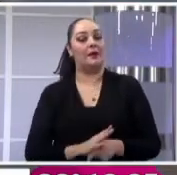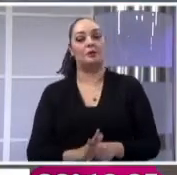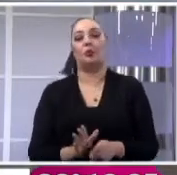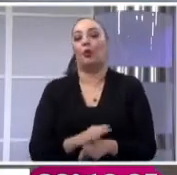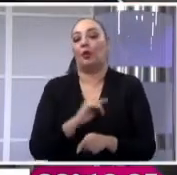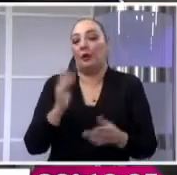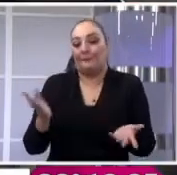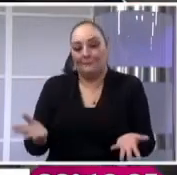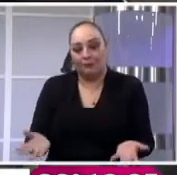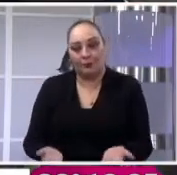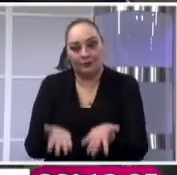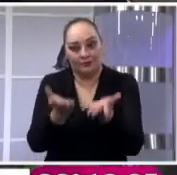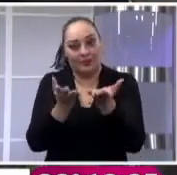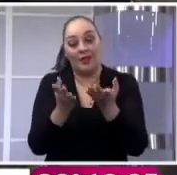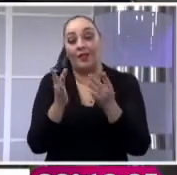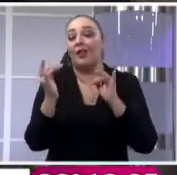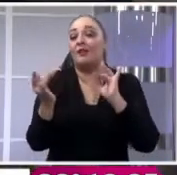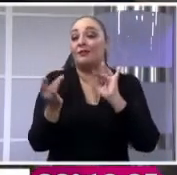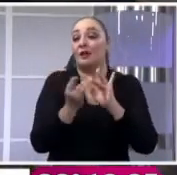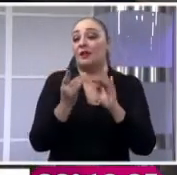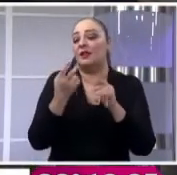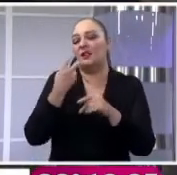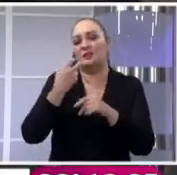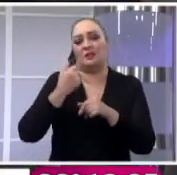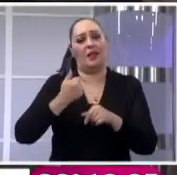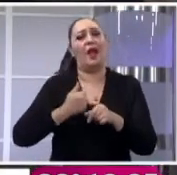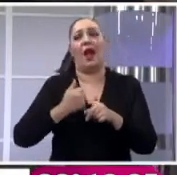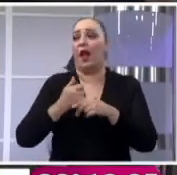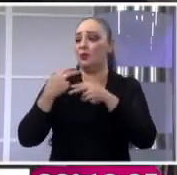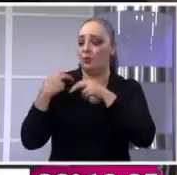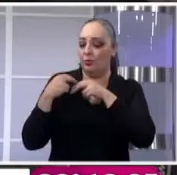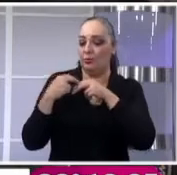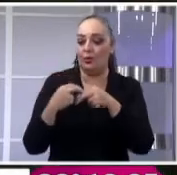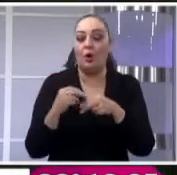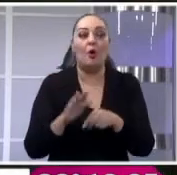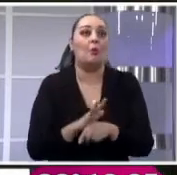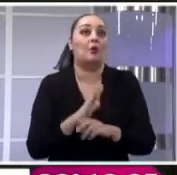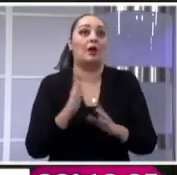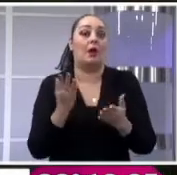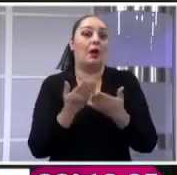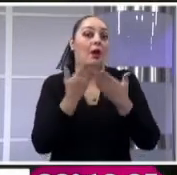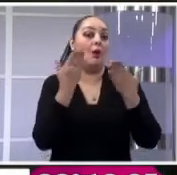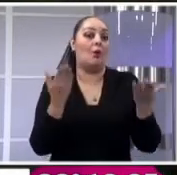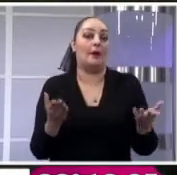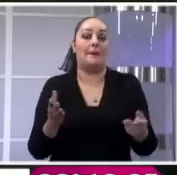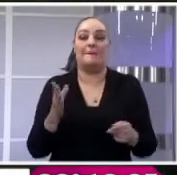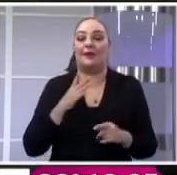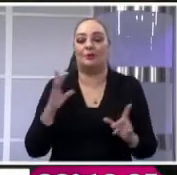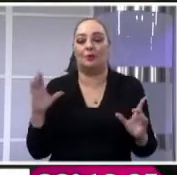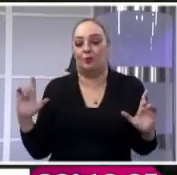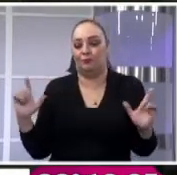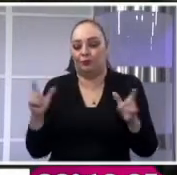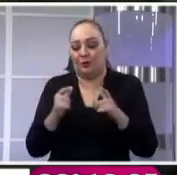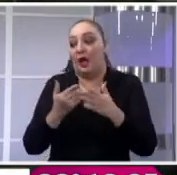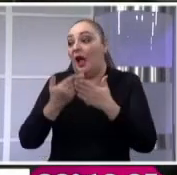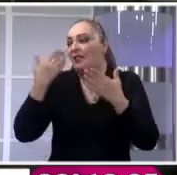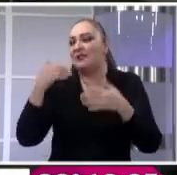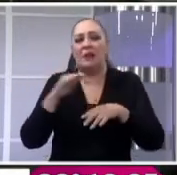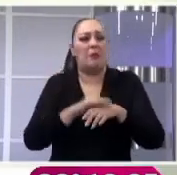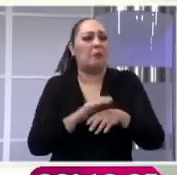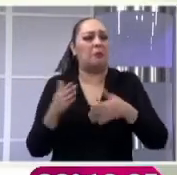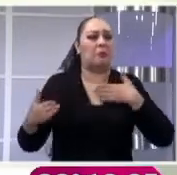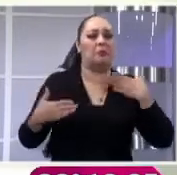empujón digital que se presentó en este último año y que ha desplazado la vida social a un espacio digital ante el confinamiento